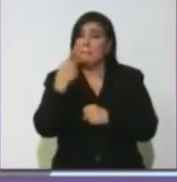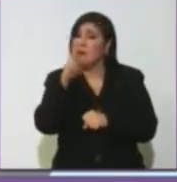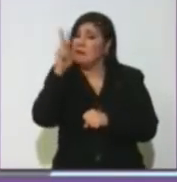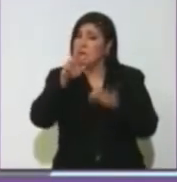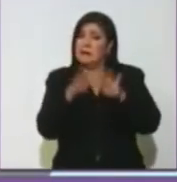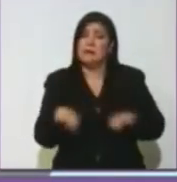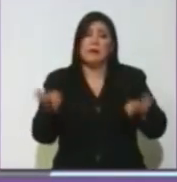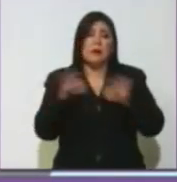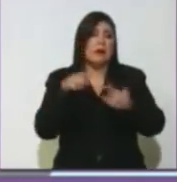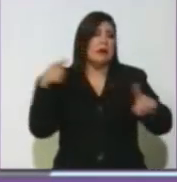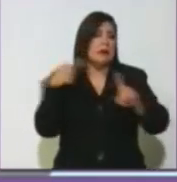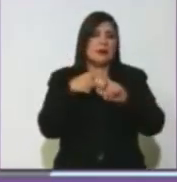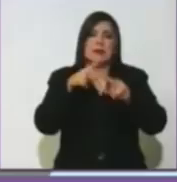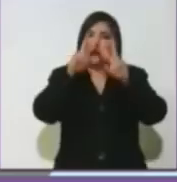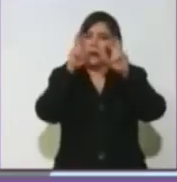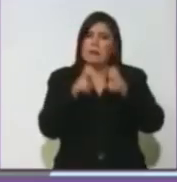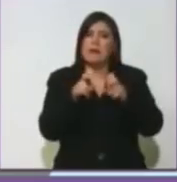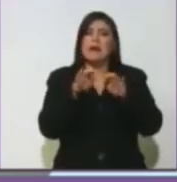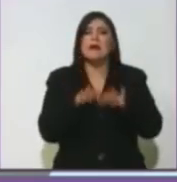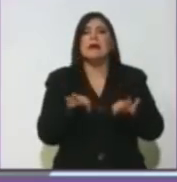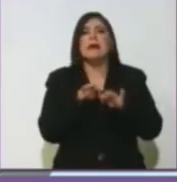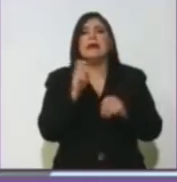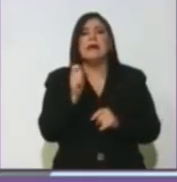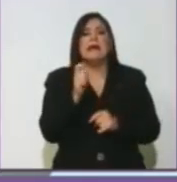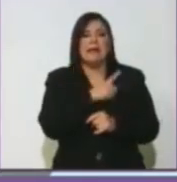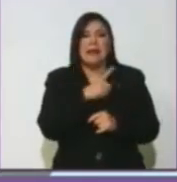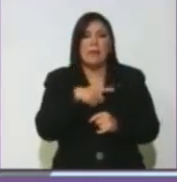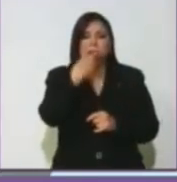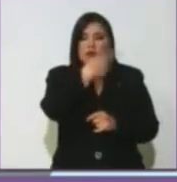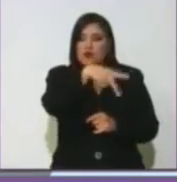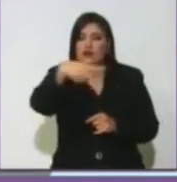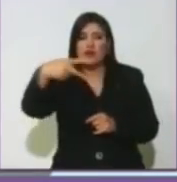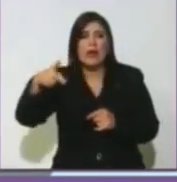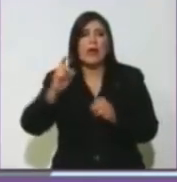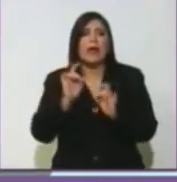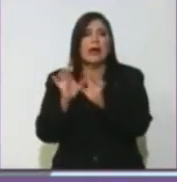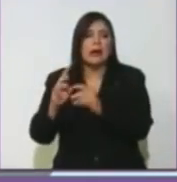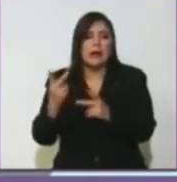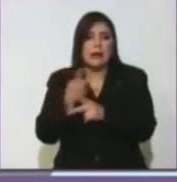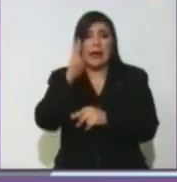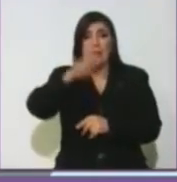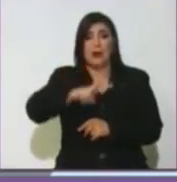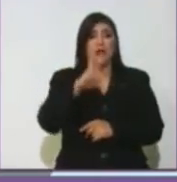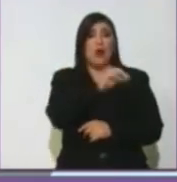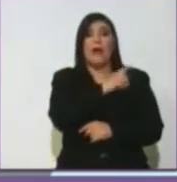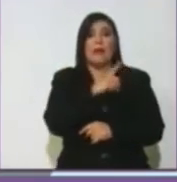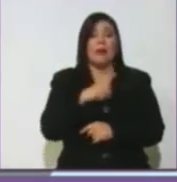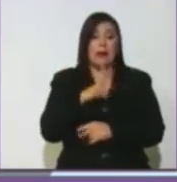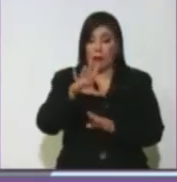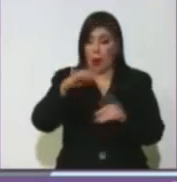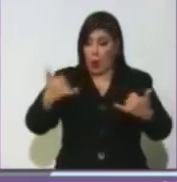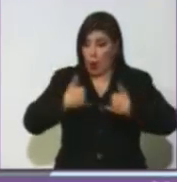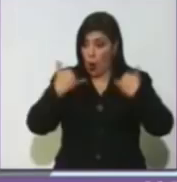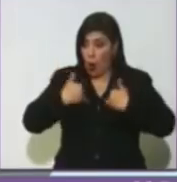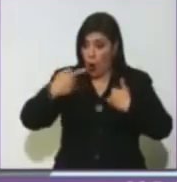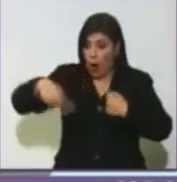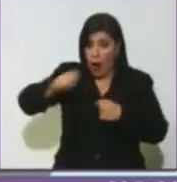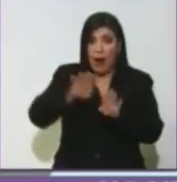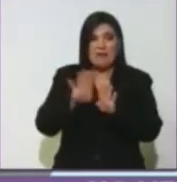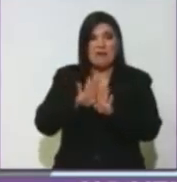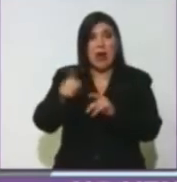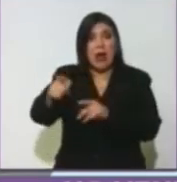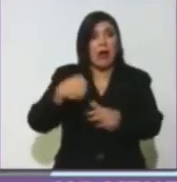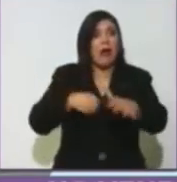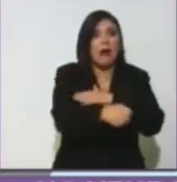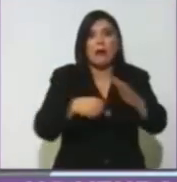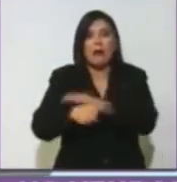son atender las causas no se trata de criminalizar a los jóvenes se trata de darles